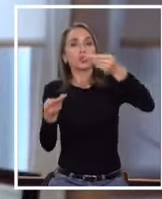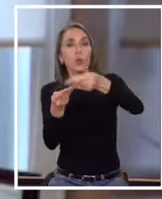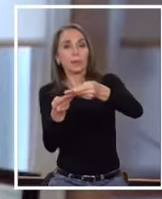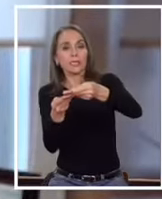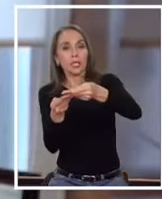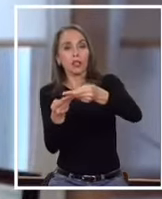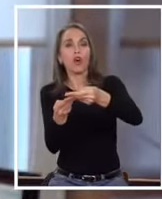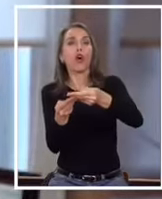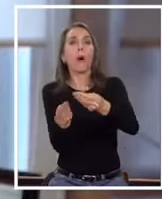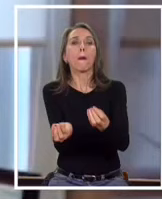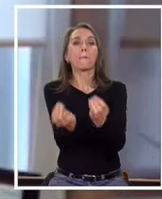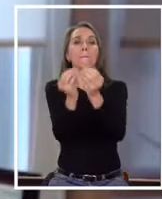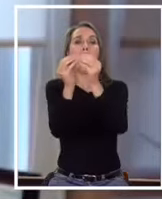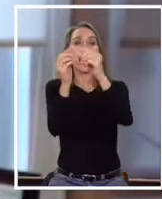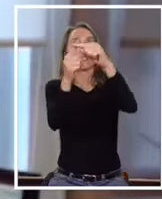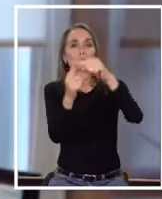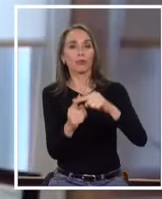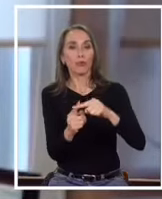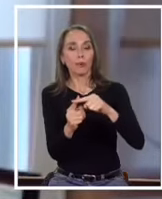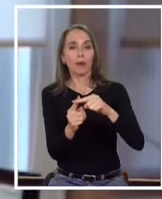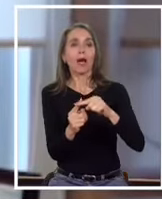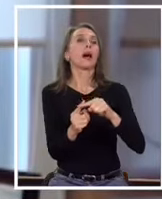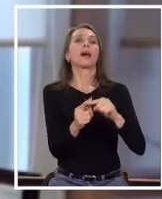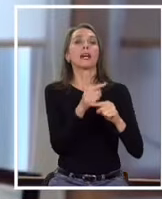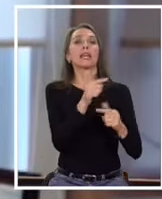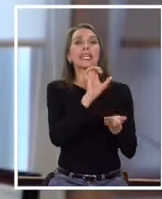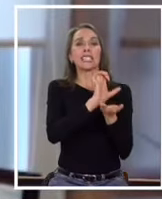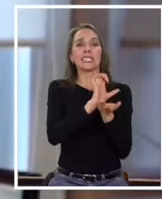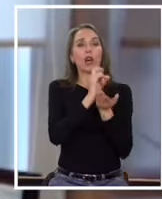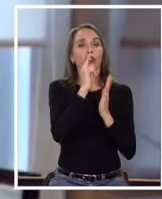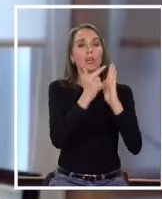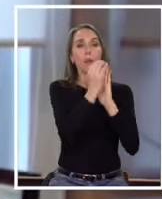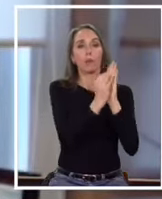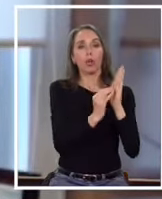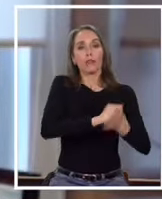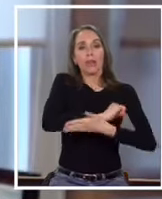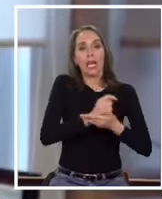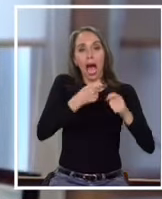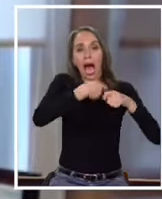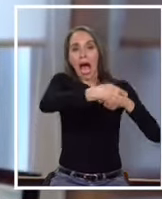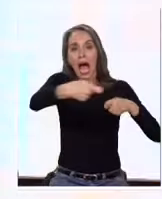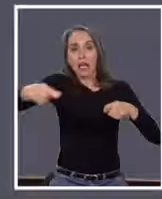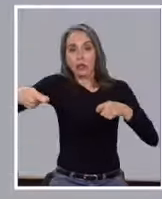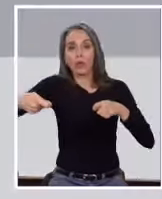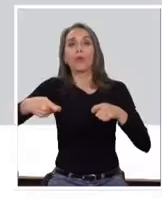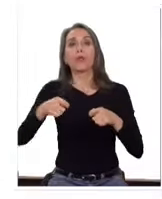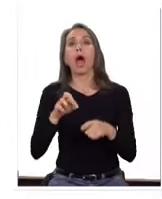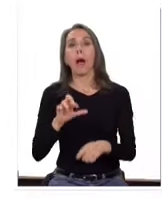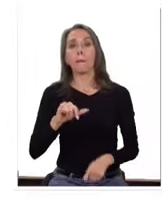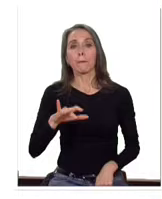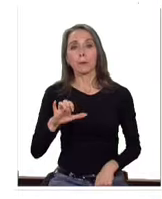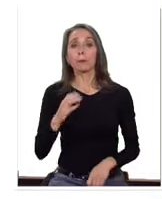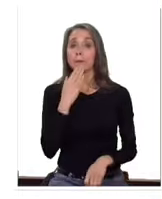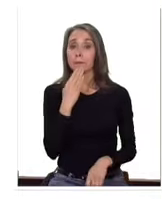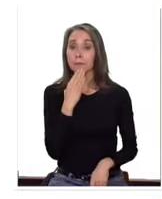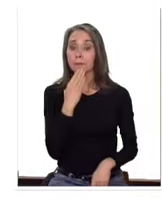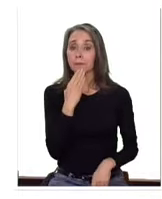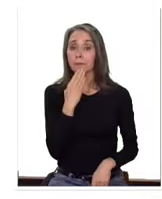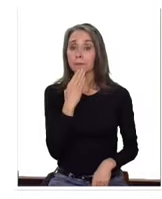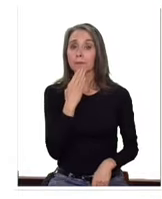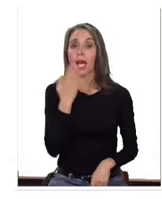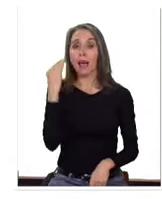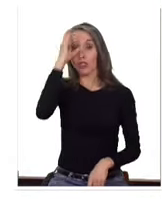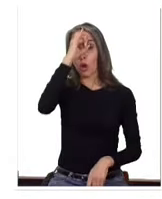que adicionar, creo yo, en una política de ayuda y de subsidio, especialmente a las pymes. Pero también hubo cambios en la